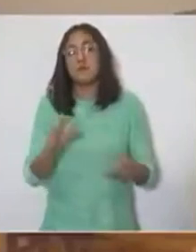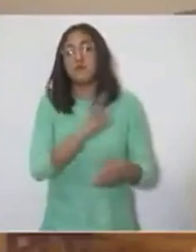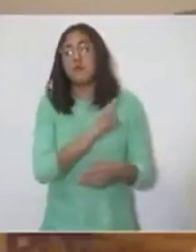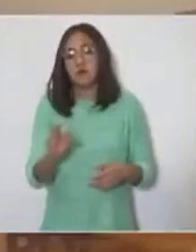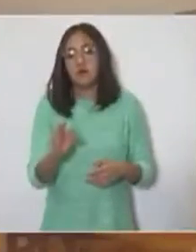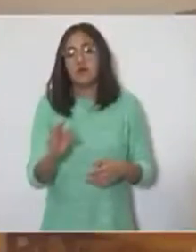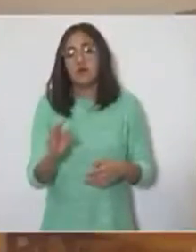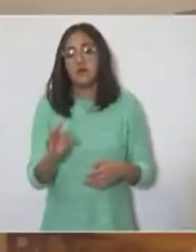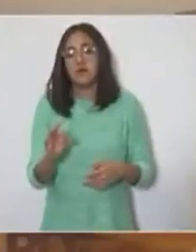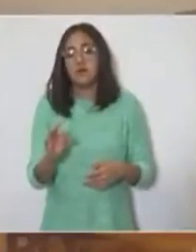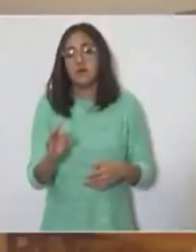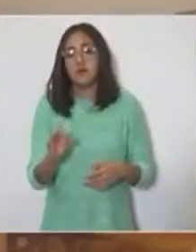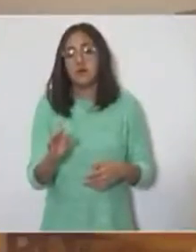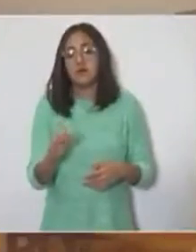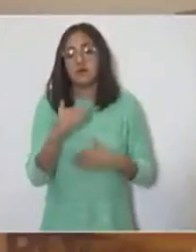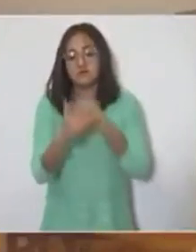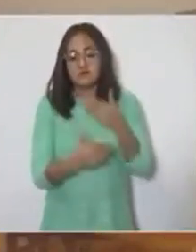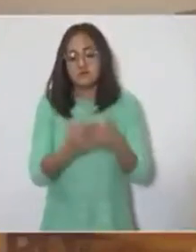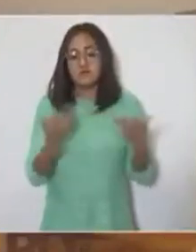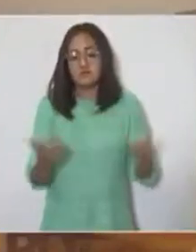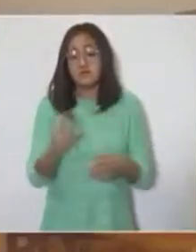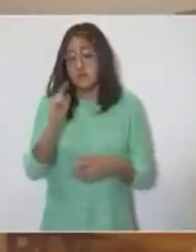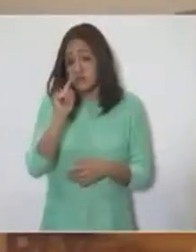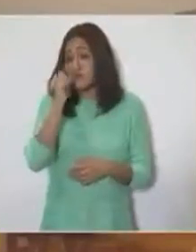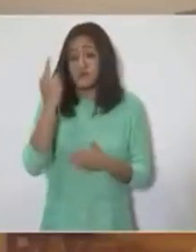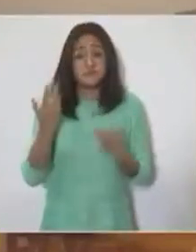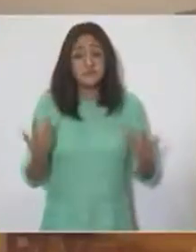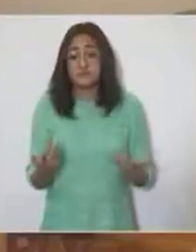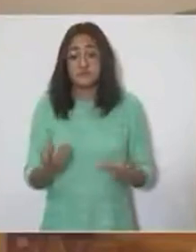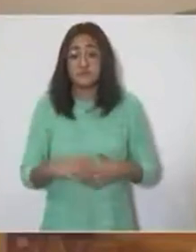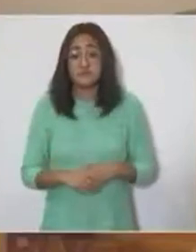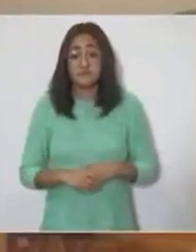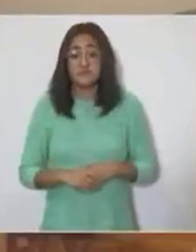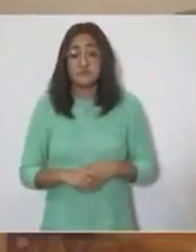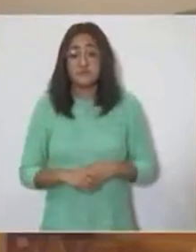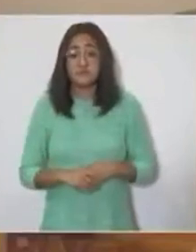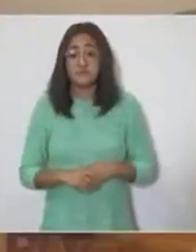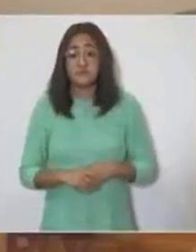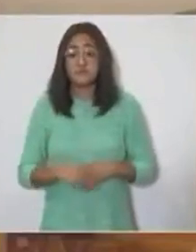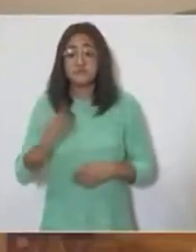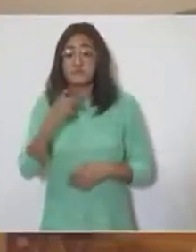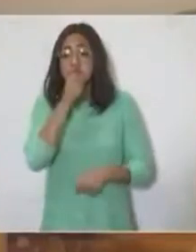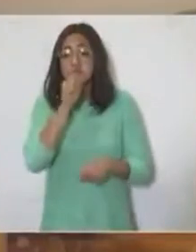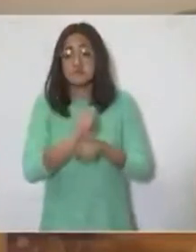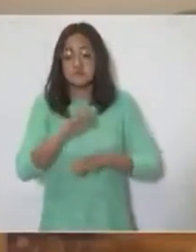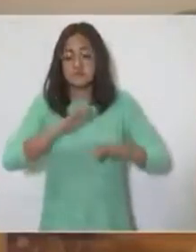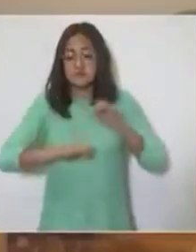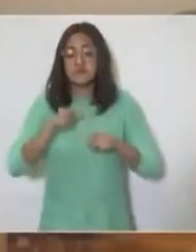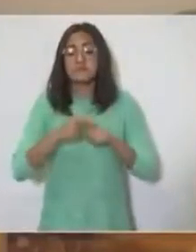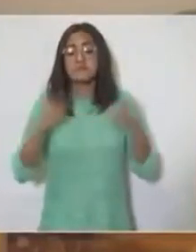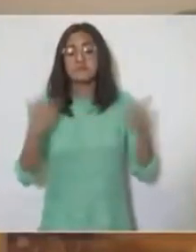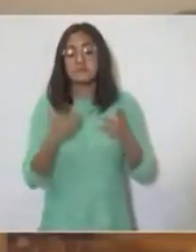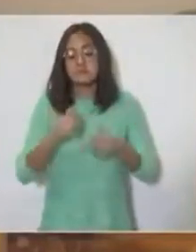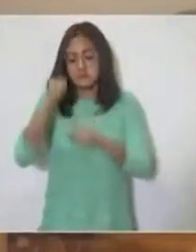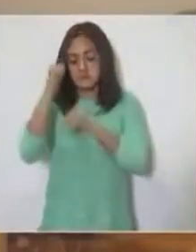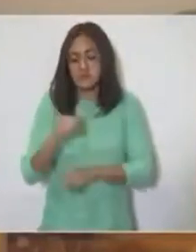construyen en un procesamiento no fácil no fácil y la secretaría de economía se está encargando